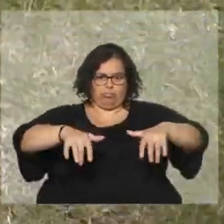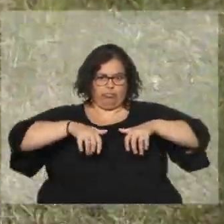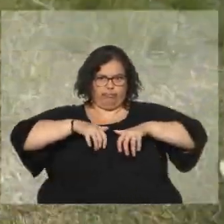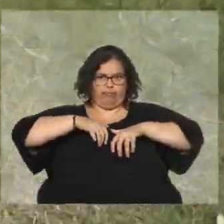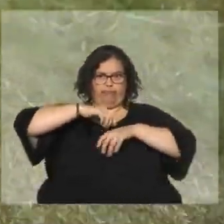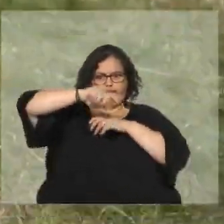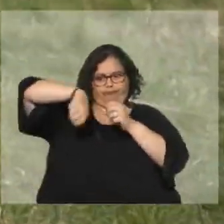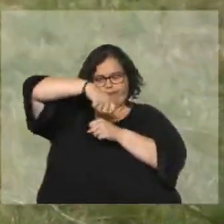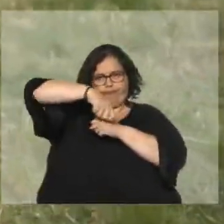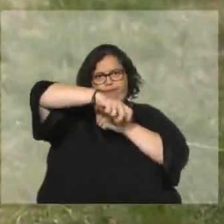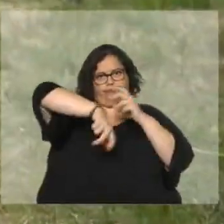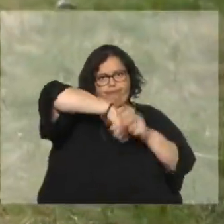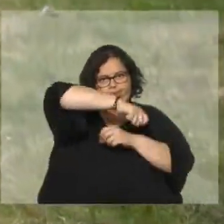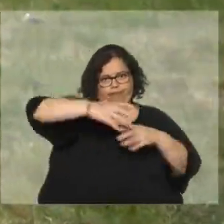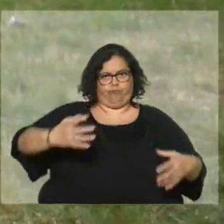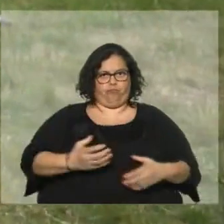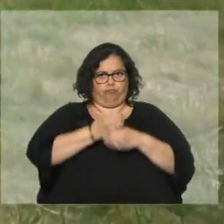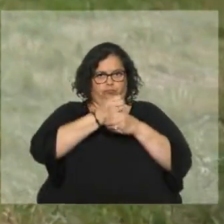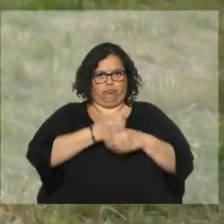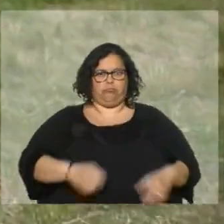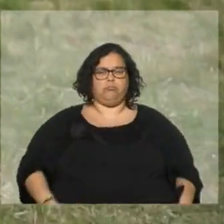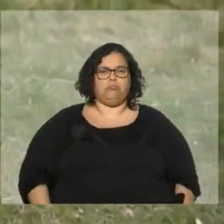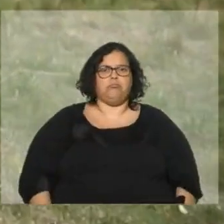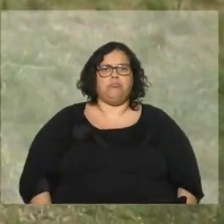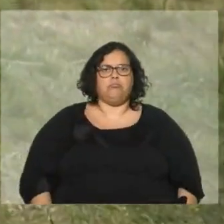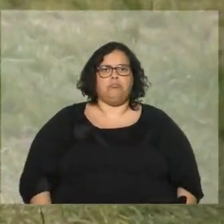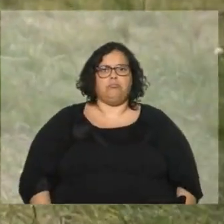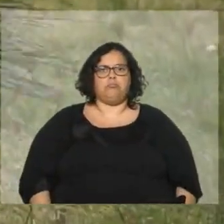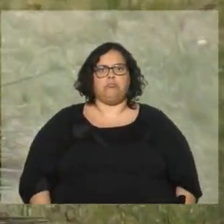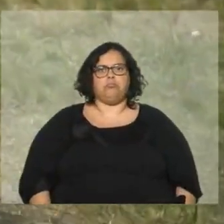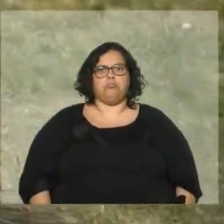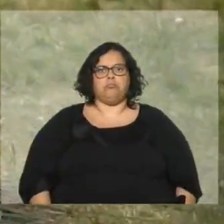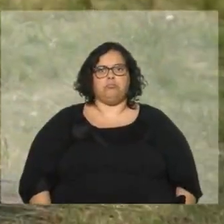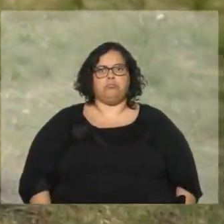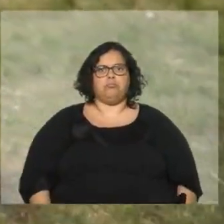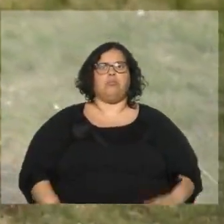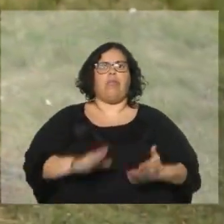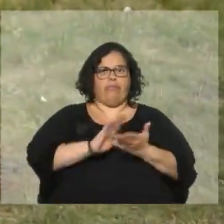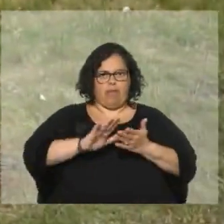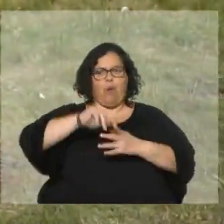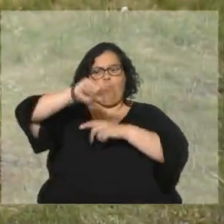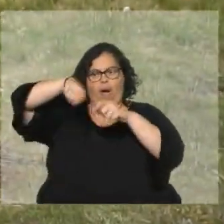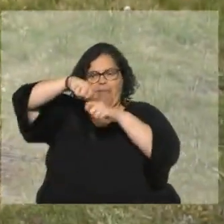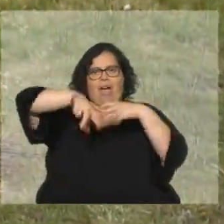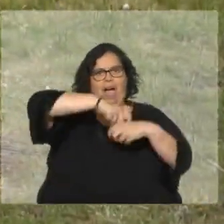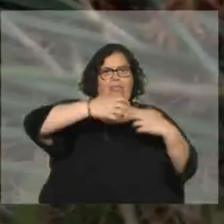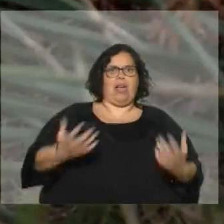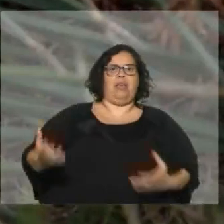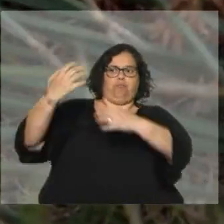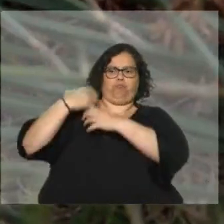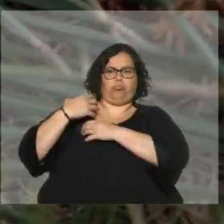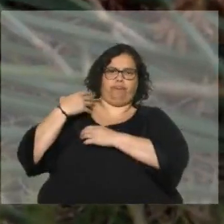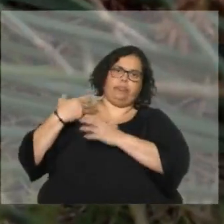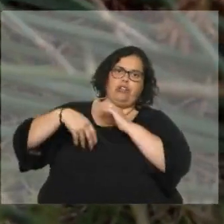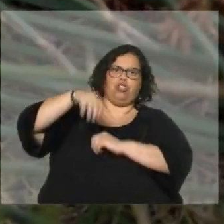Tú lo volvés a levantar de nuevo. Lo volvés a atar otra vez. Y ahí te lo llevas en un camión para tu casa.